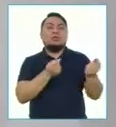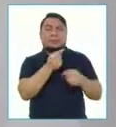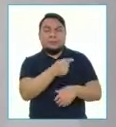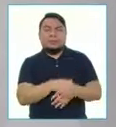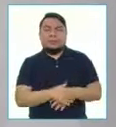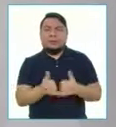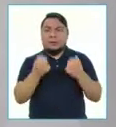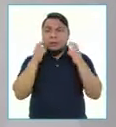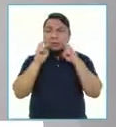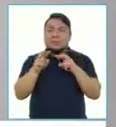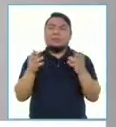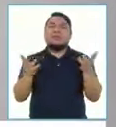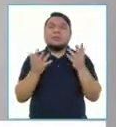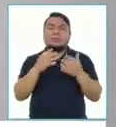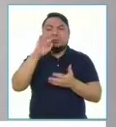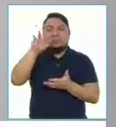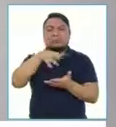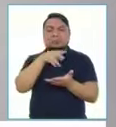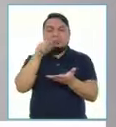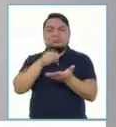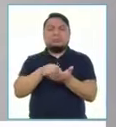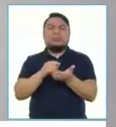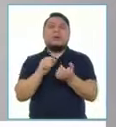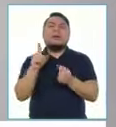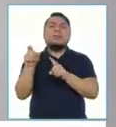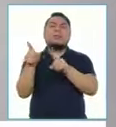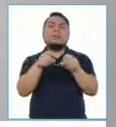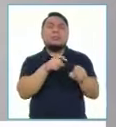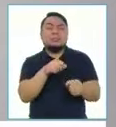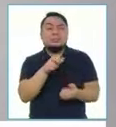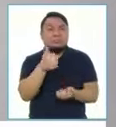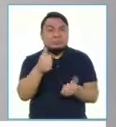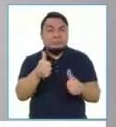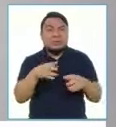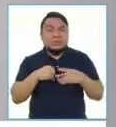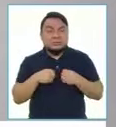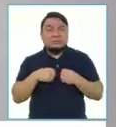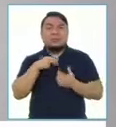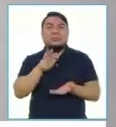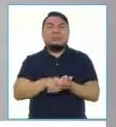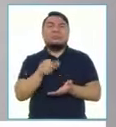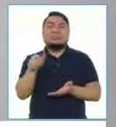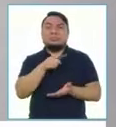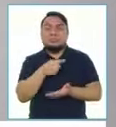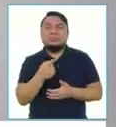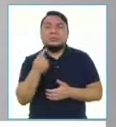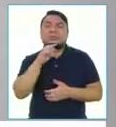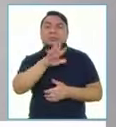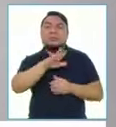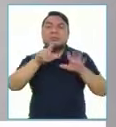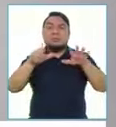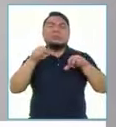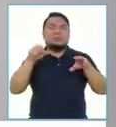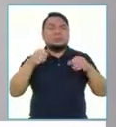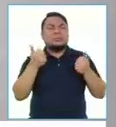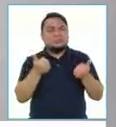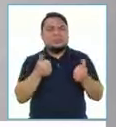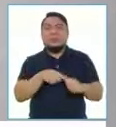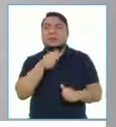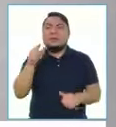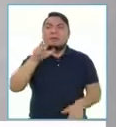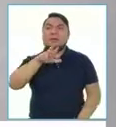ver a continuación los cuadros con la aprobación de la gestión del presidente Martín Vizcarra. 57% lo aprueba